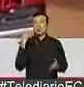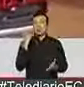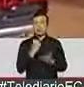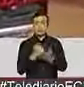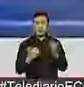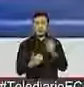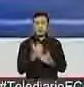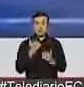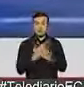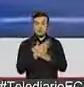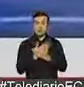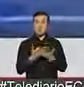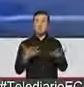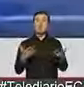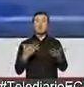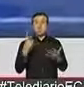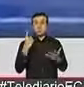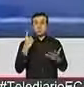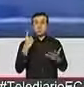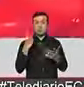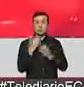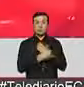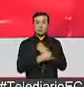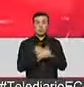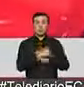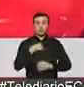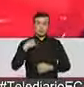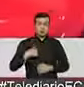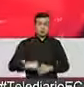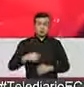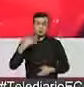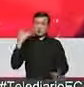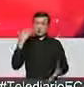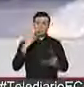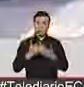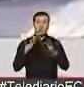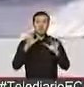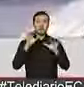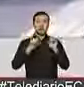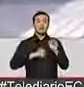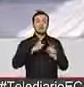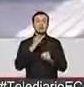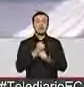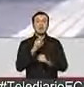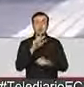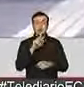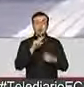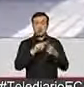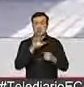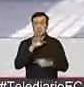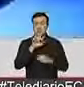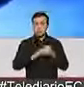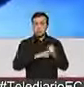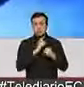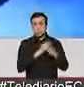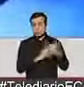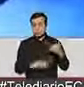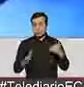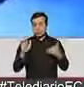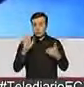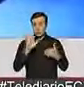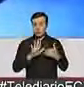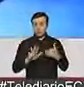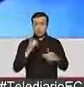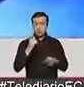marcas nuevas, de las cuales 11 son chinas, que en los últimos 10 años creció del 3 al 15% en el